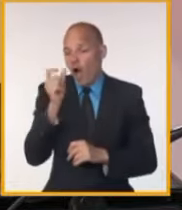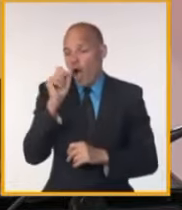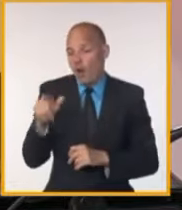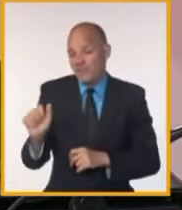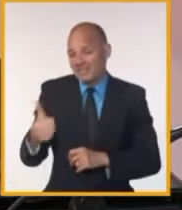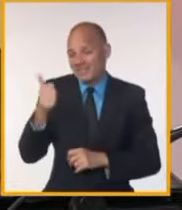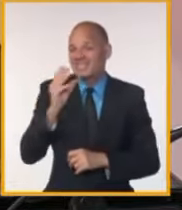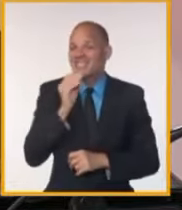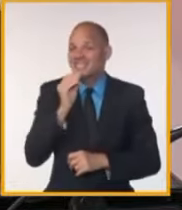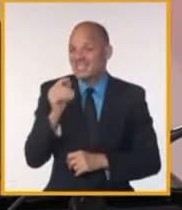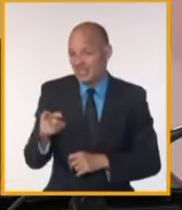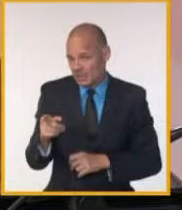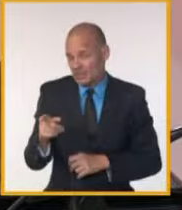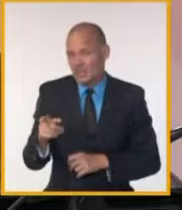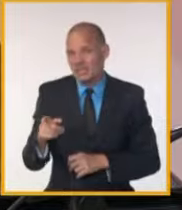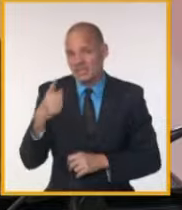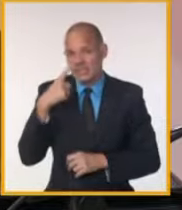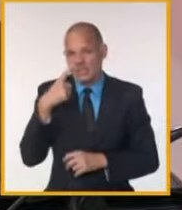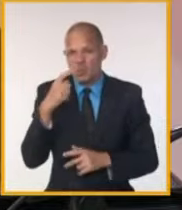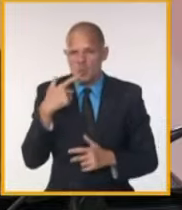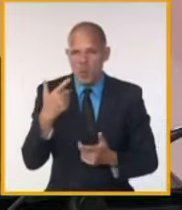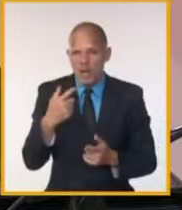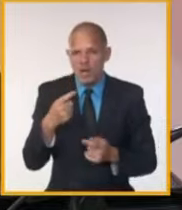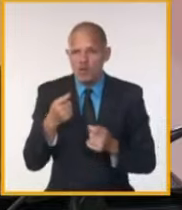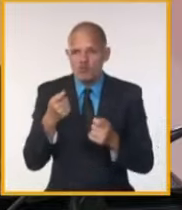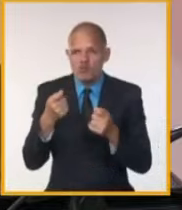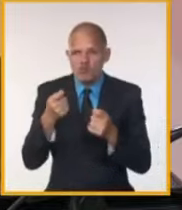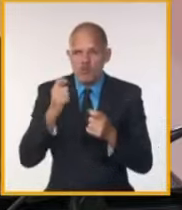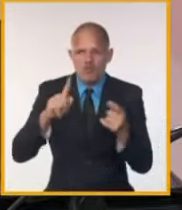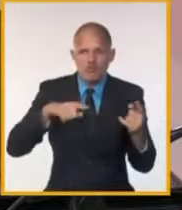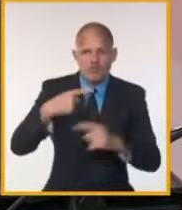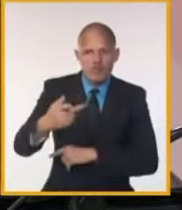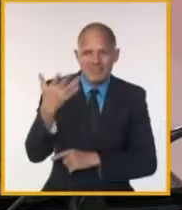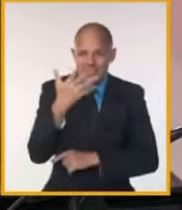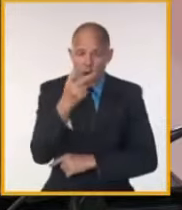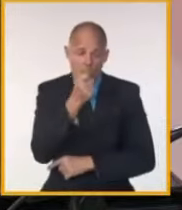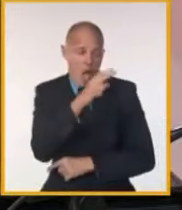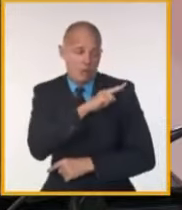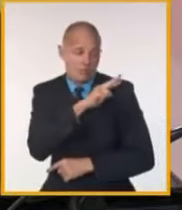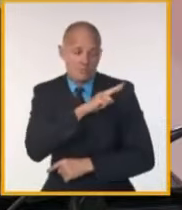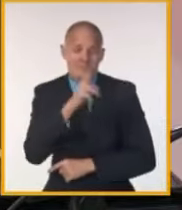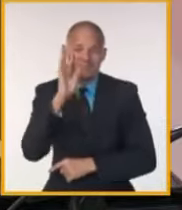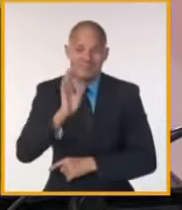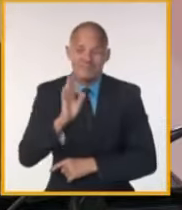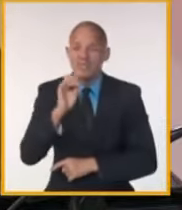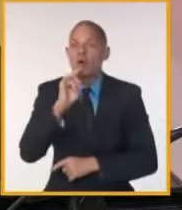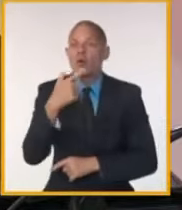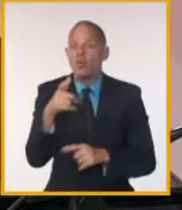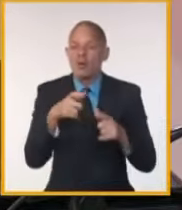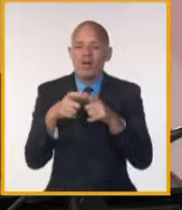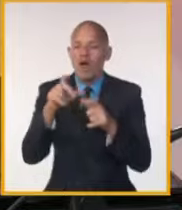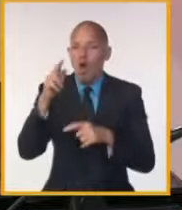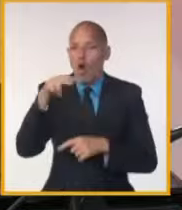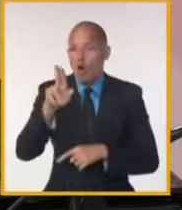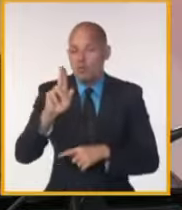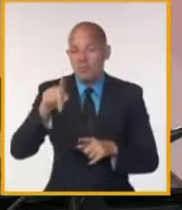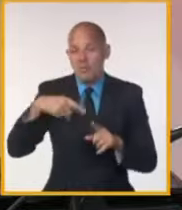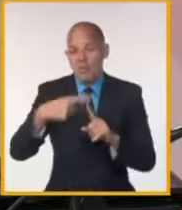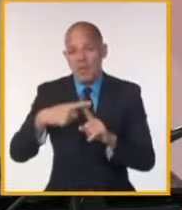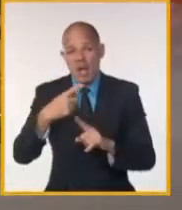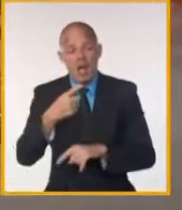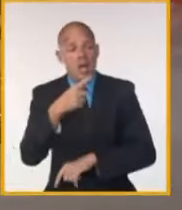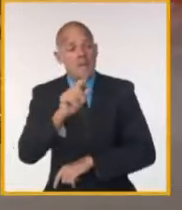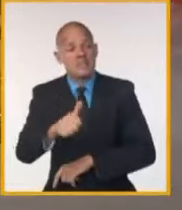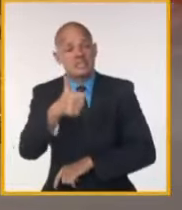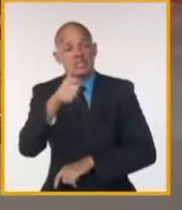generar temor en el secretario general de Naciones Unidas en el presidente del gobierno español diciendo invectivas de de